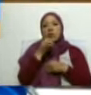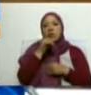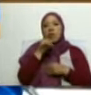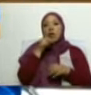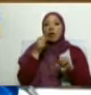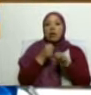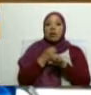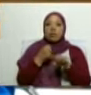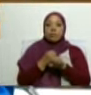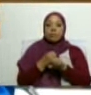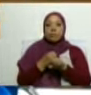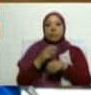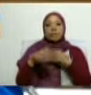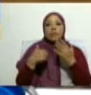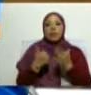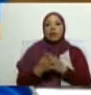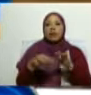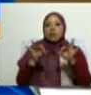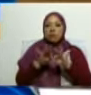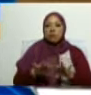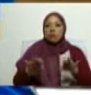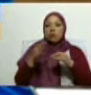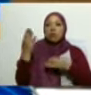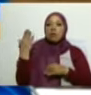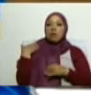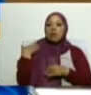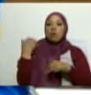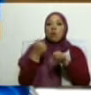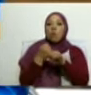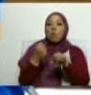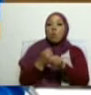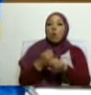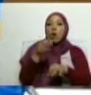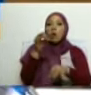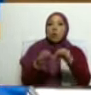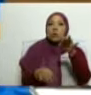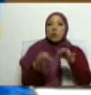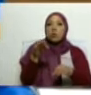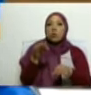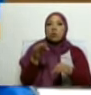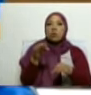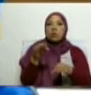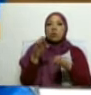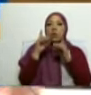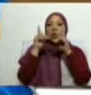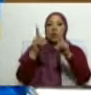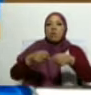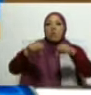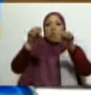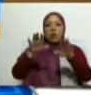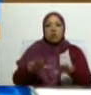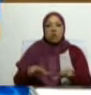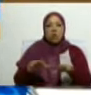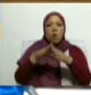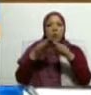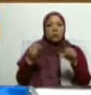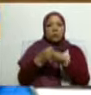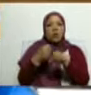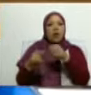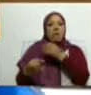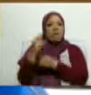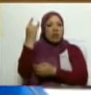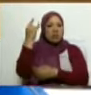su constitución y le pide a esta corte que deseche toda esta